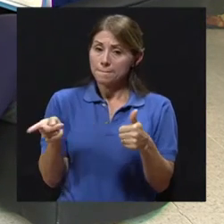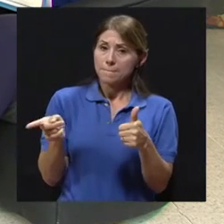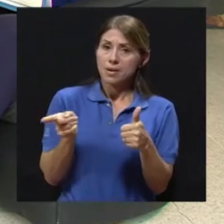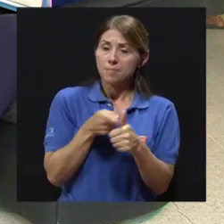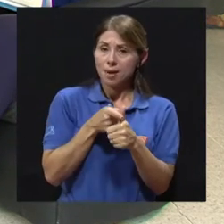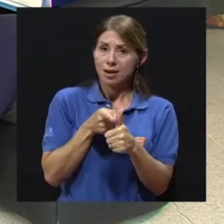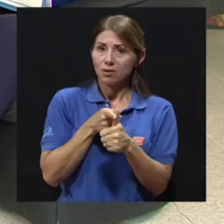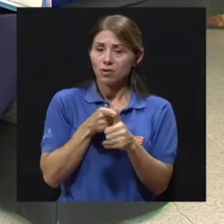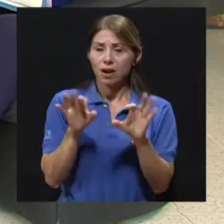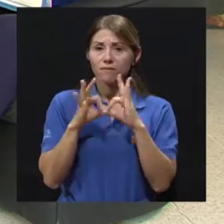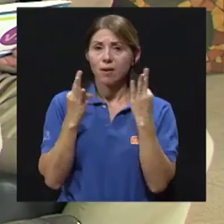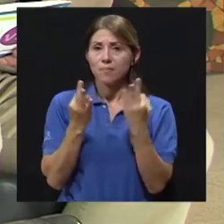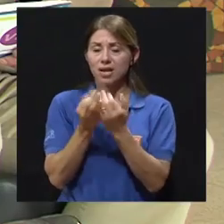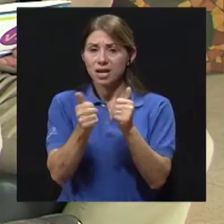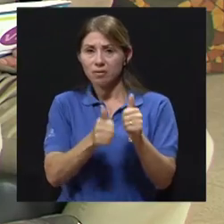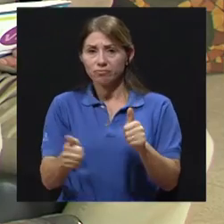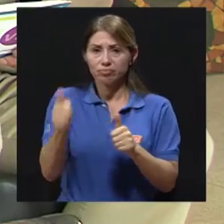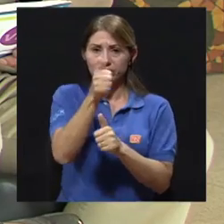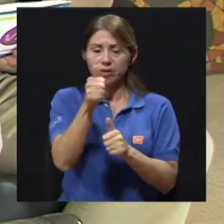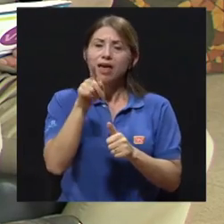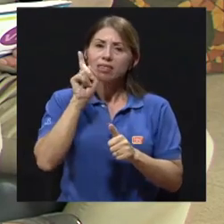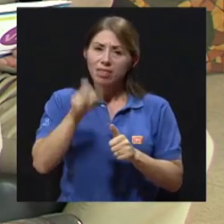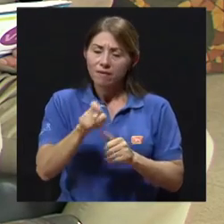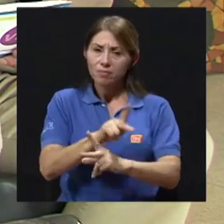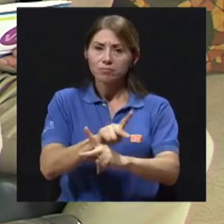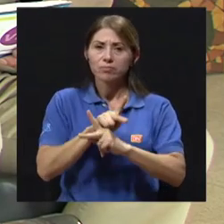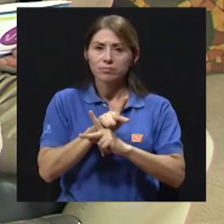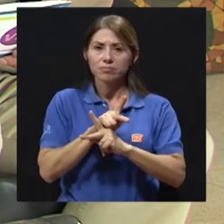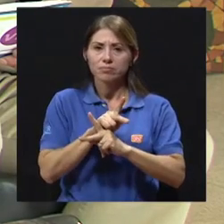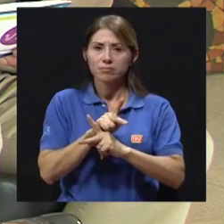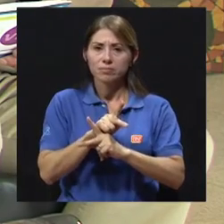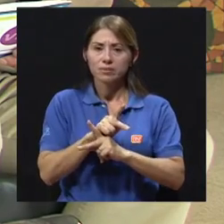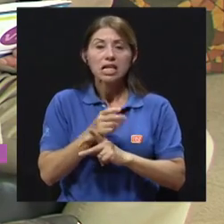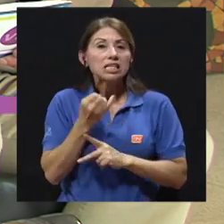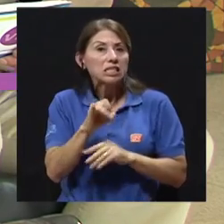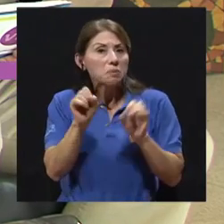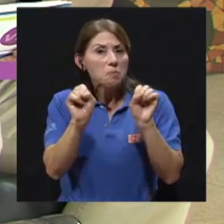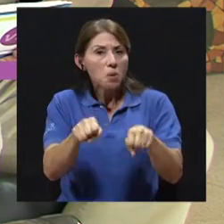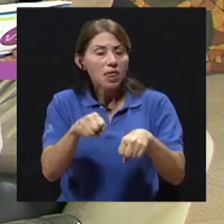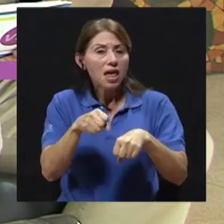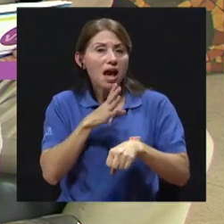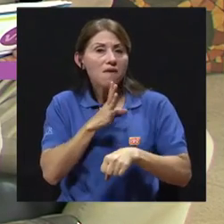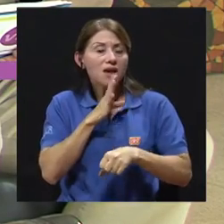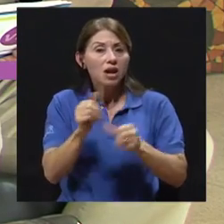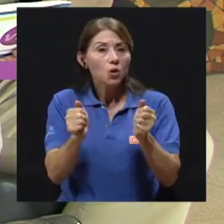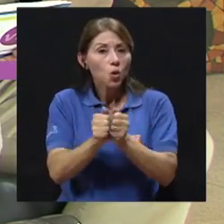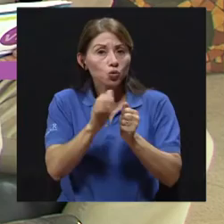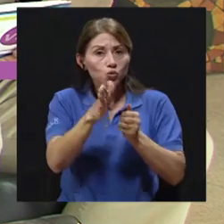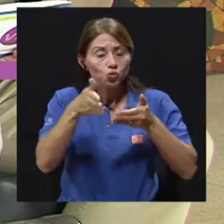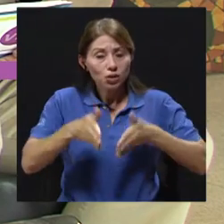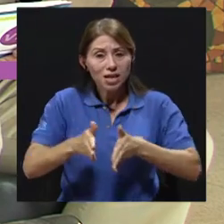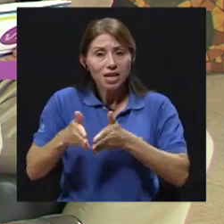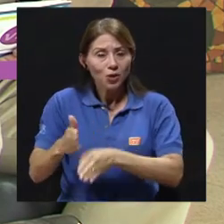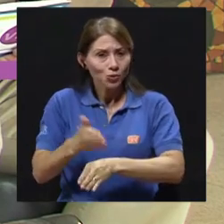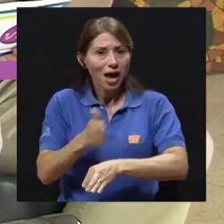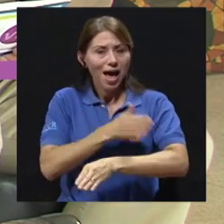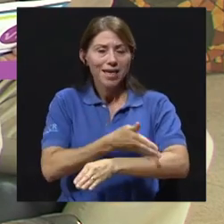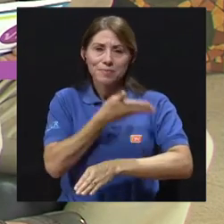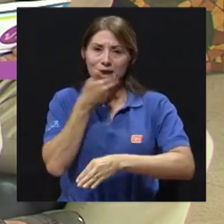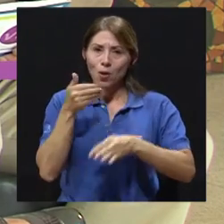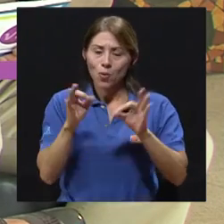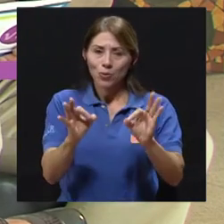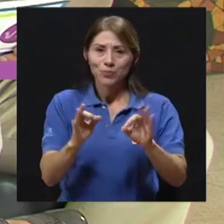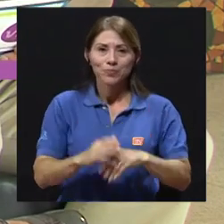primer agente socializador, también debería de existir este tipo de prevención. Si es posible hablar de esto con los hijos antes, pues sería mucho